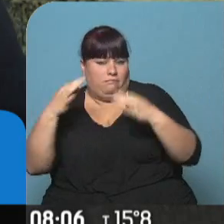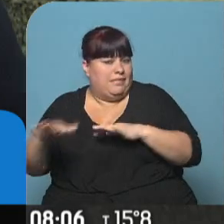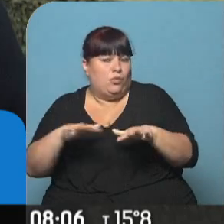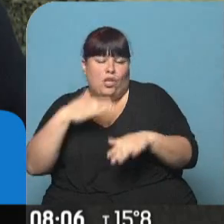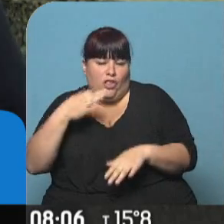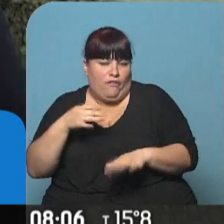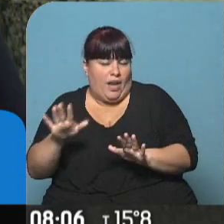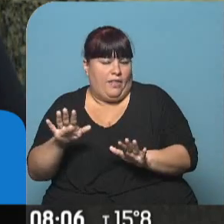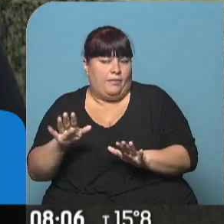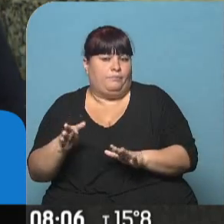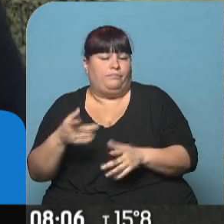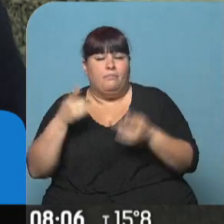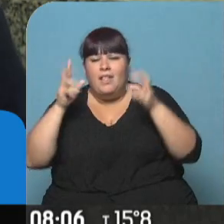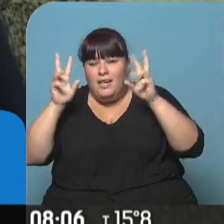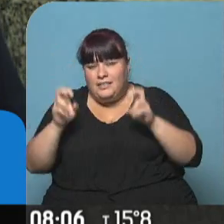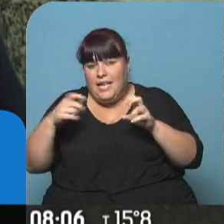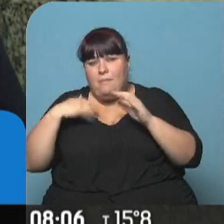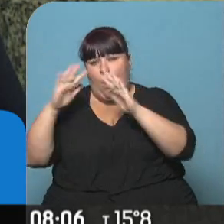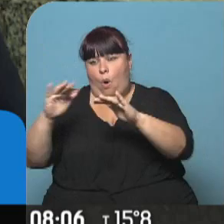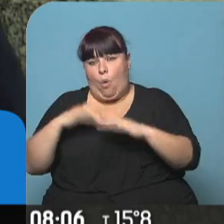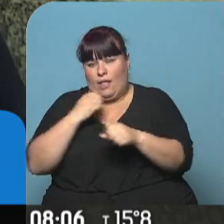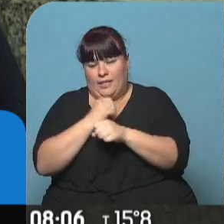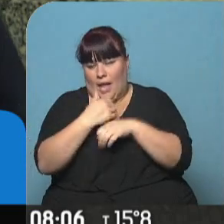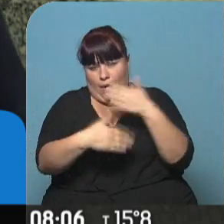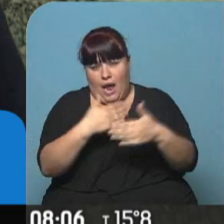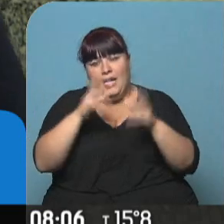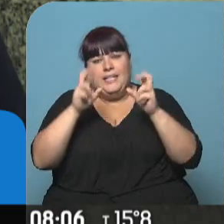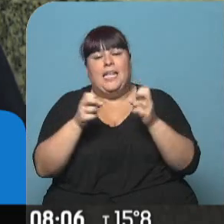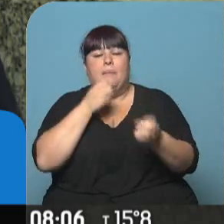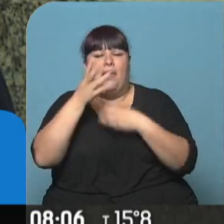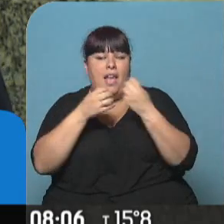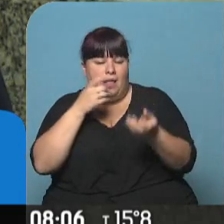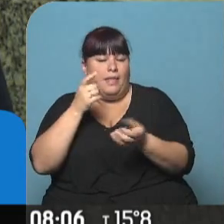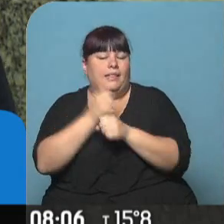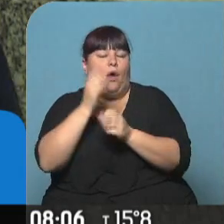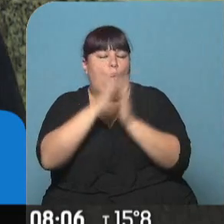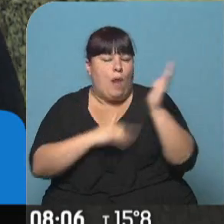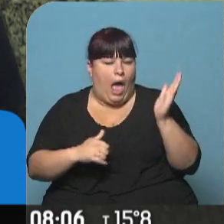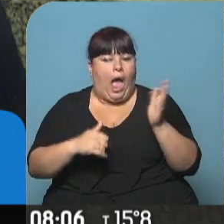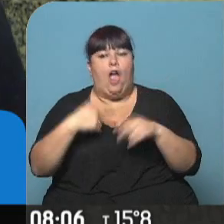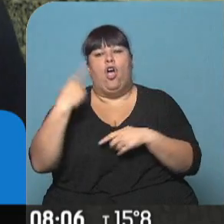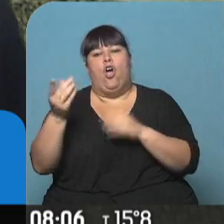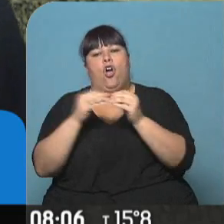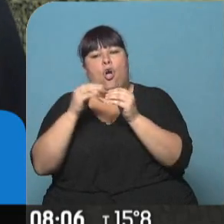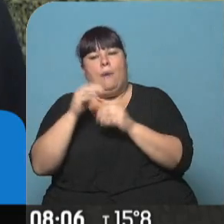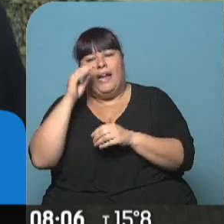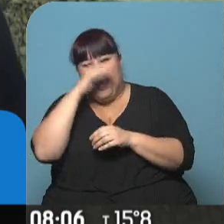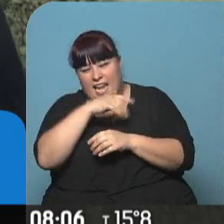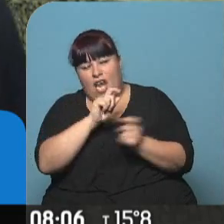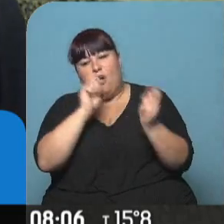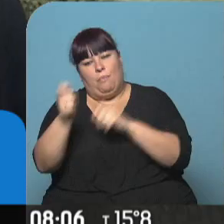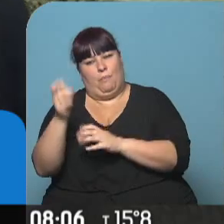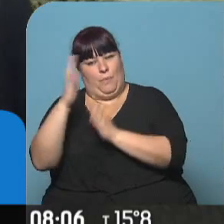realidad y que son temas en común de agenda, ¿no? Un tema de blanqueo, de pasar a los compañeros que están en la